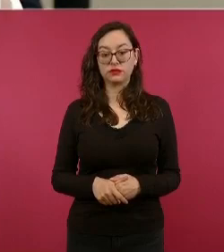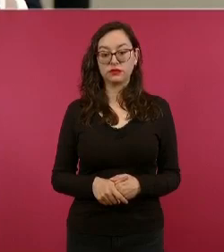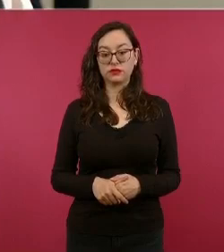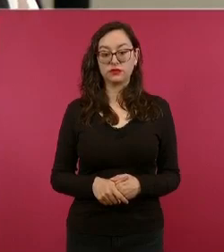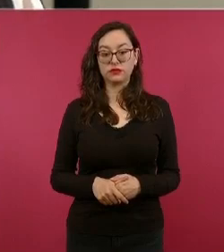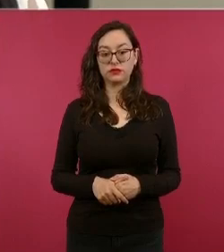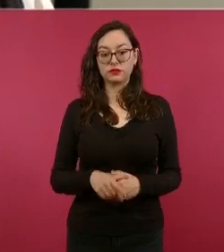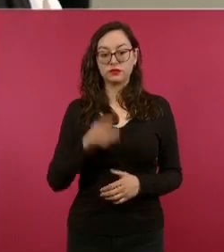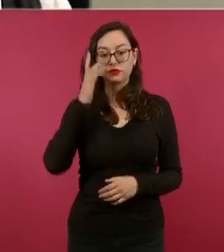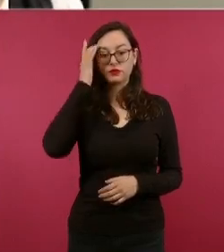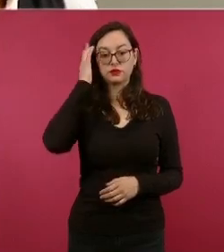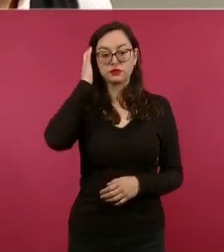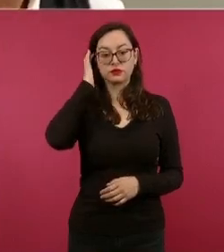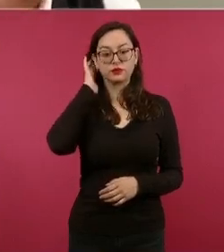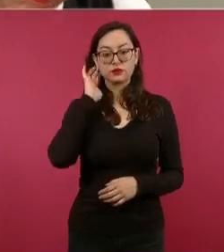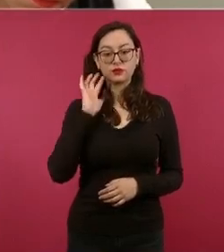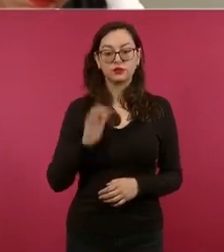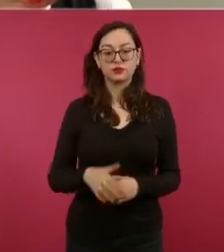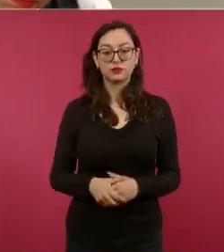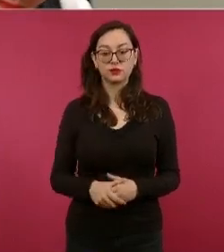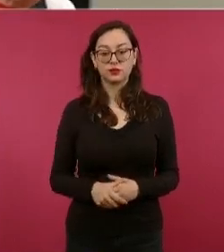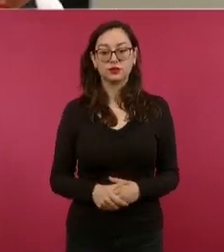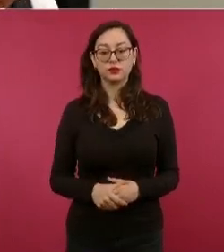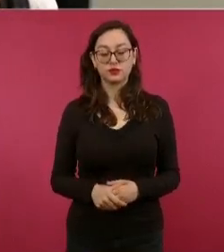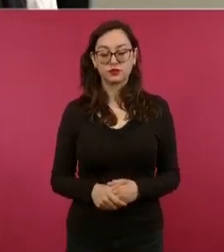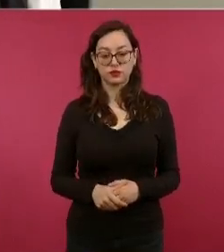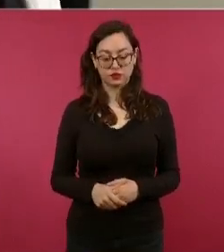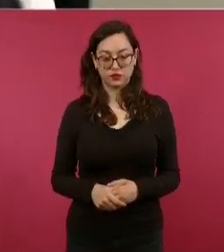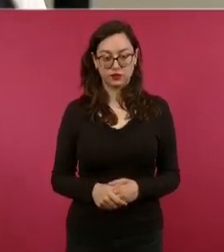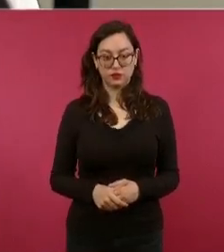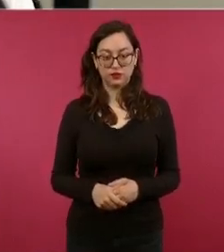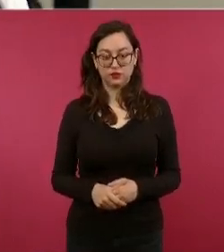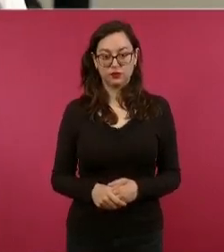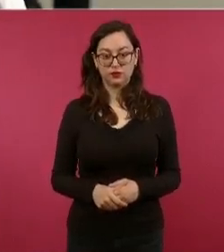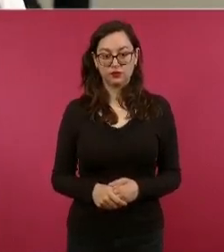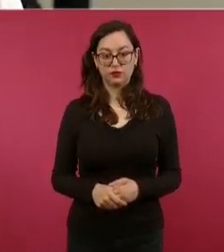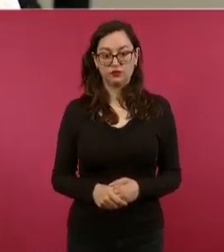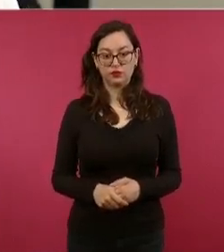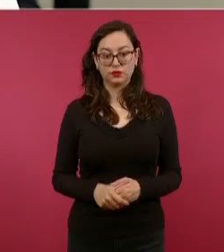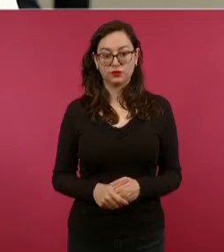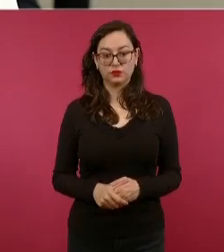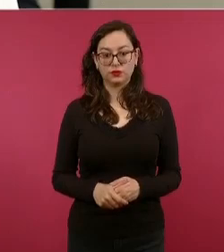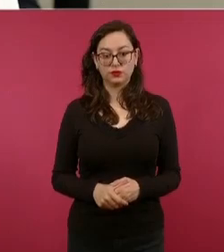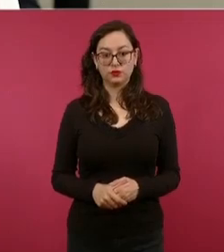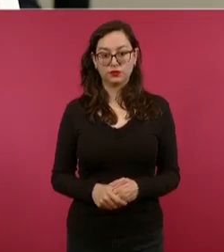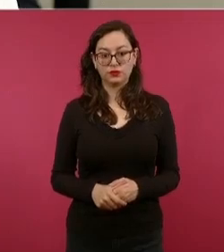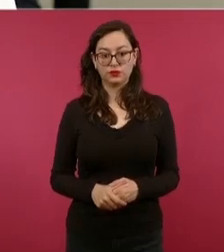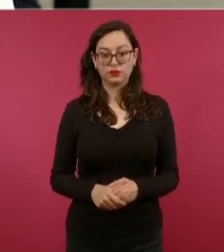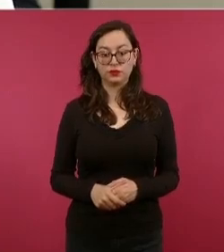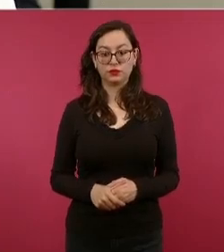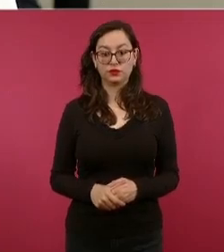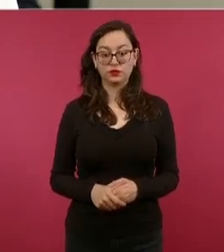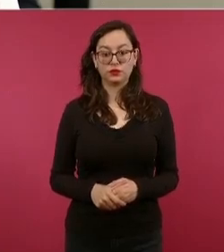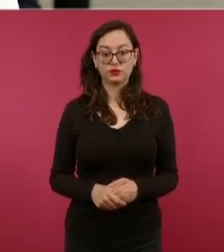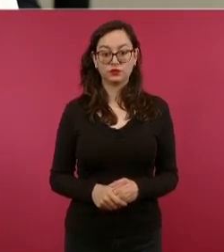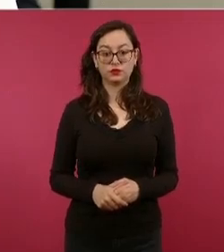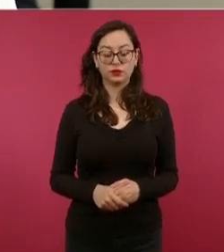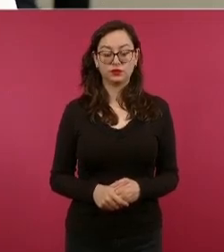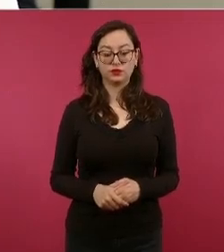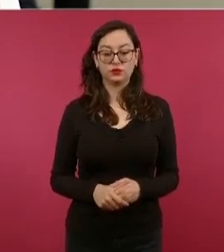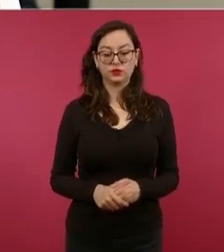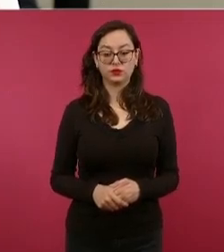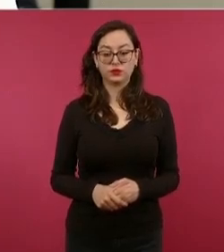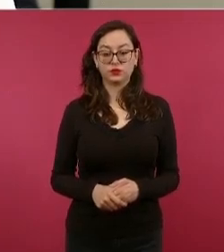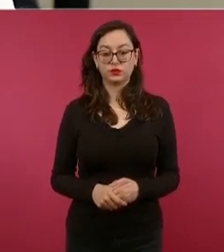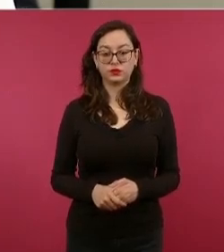para 2028-2030, el regreso, sí, de la misión norteamericana a la Luna, que incluso, sí, buscan ganarle a Rusia en el tema de